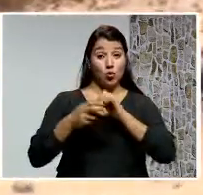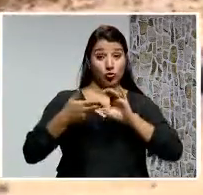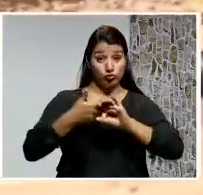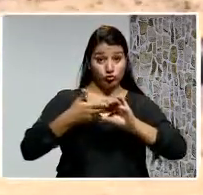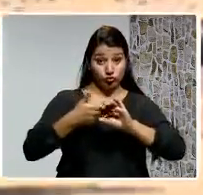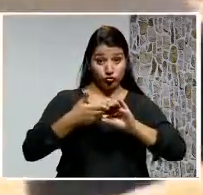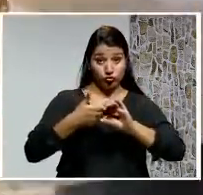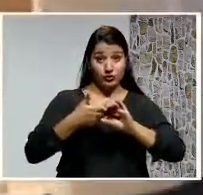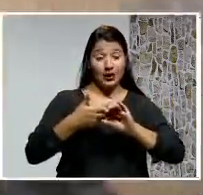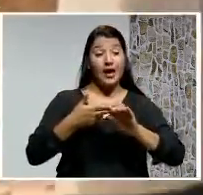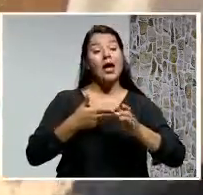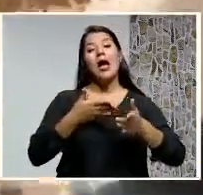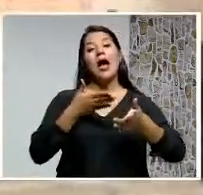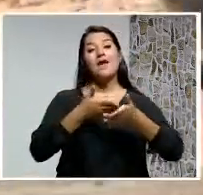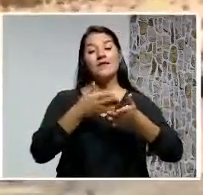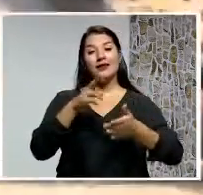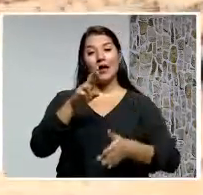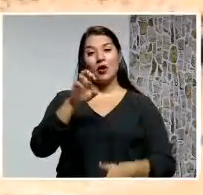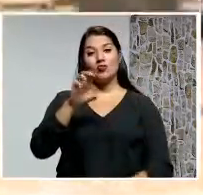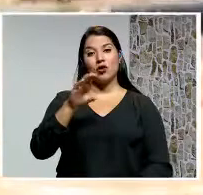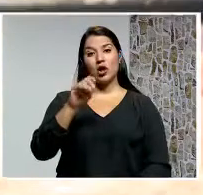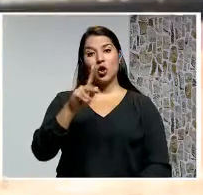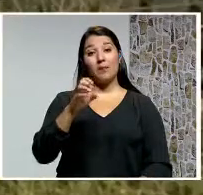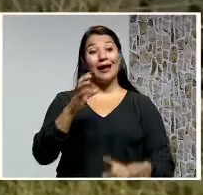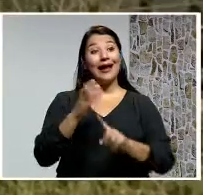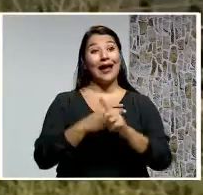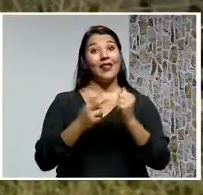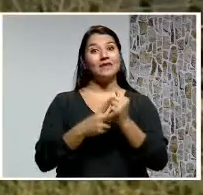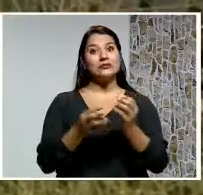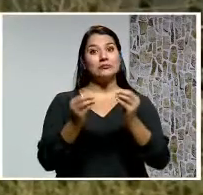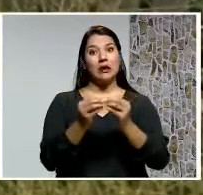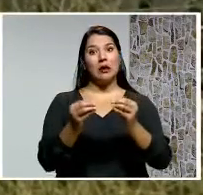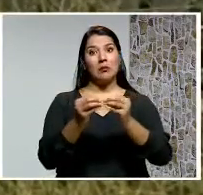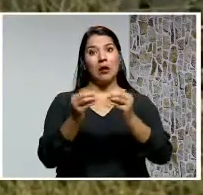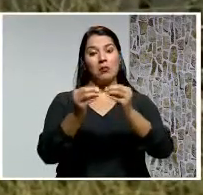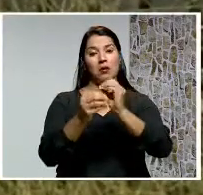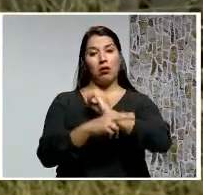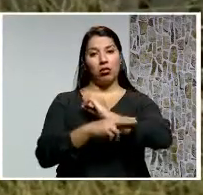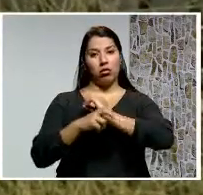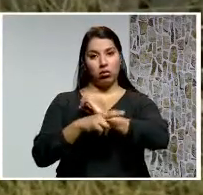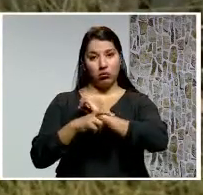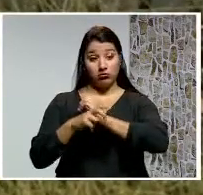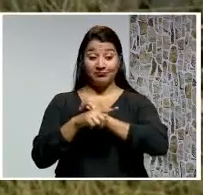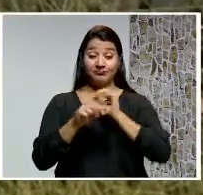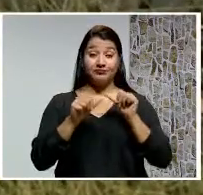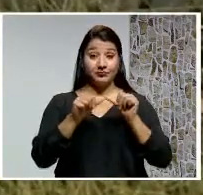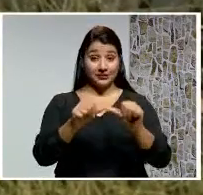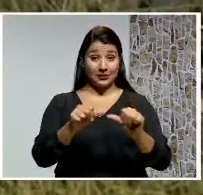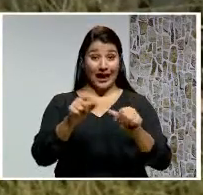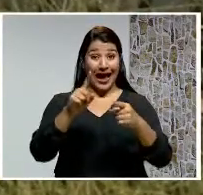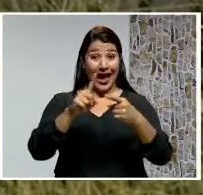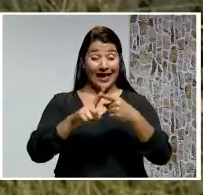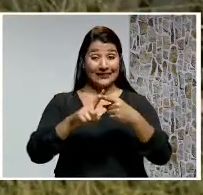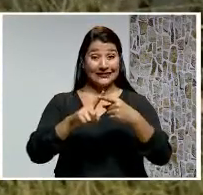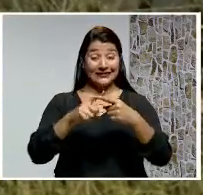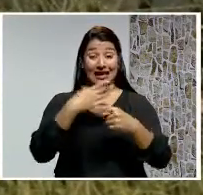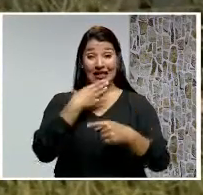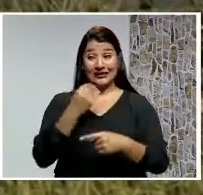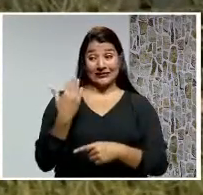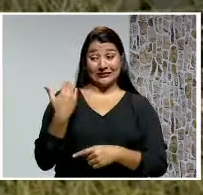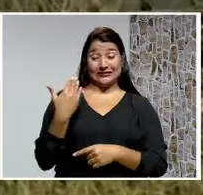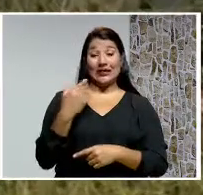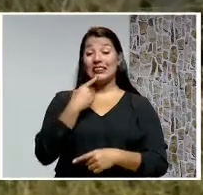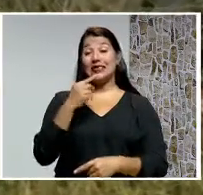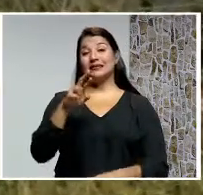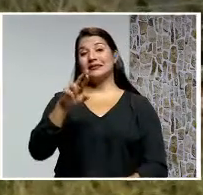combustible dañando el poliducto Recope iban en aumento. Este problema continúa, Hasta diciembre, Recope reporta 15